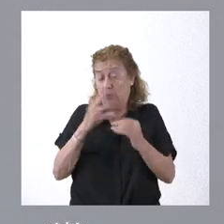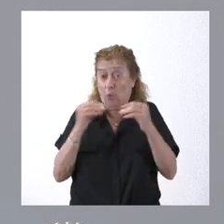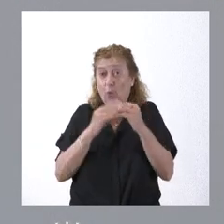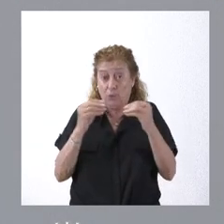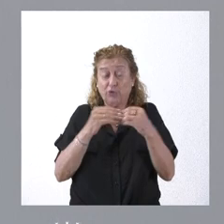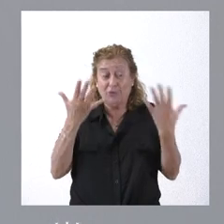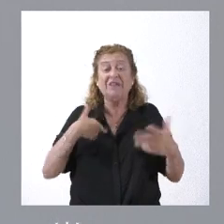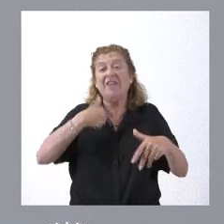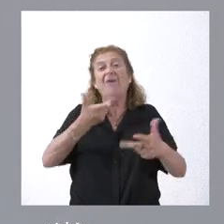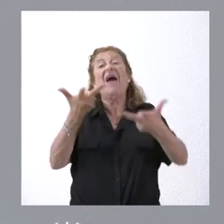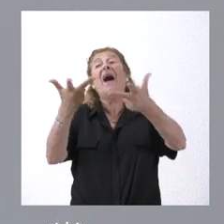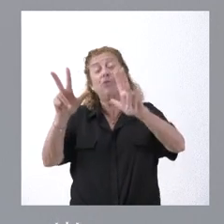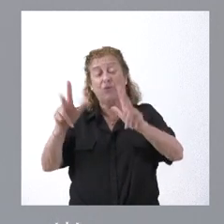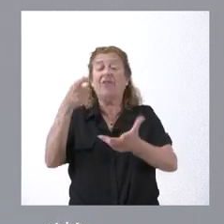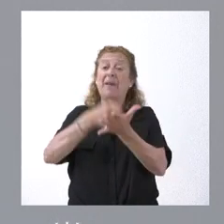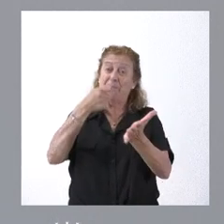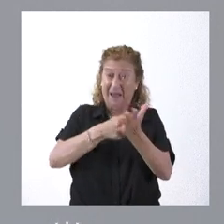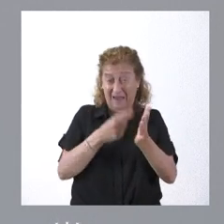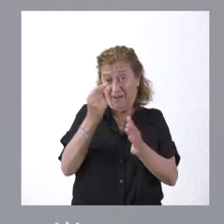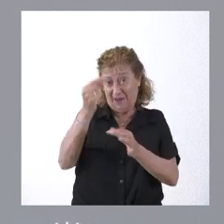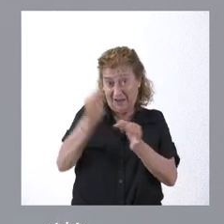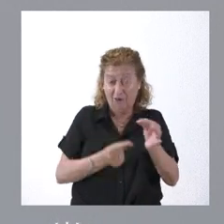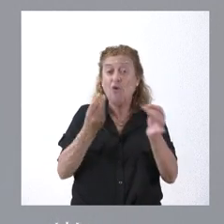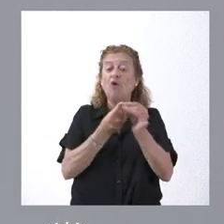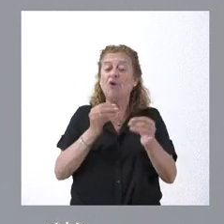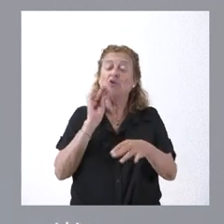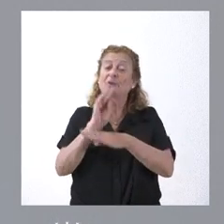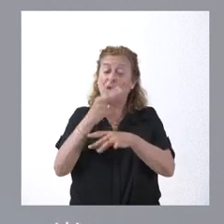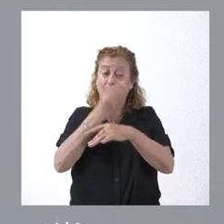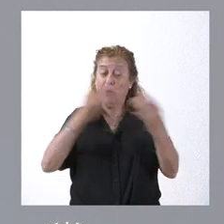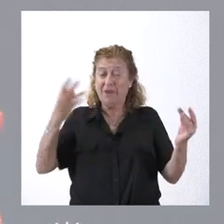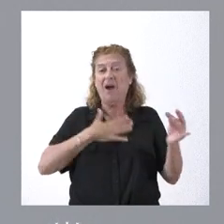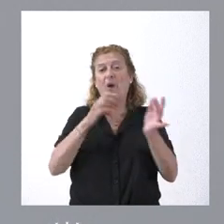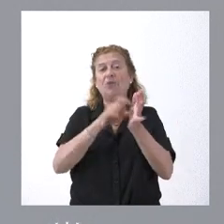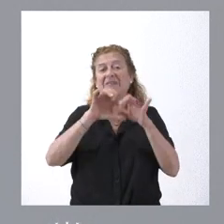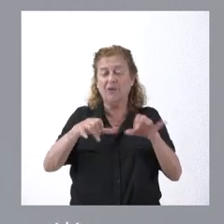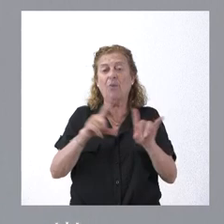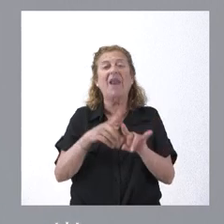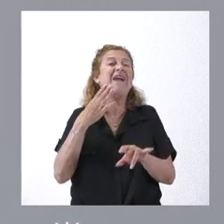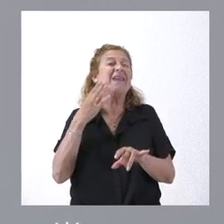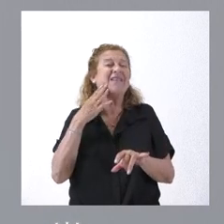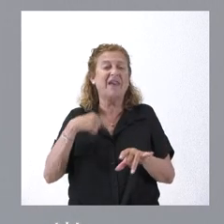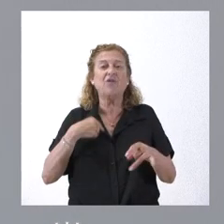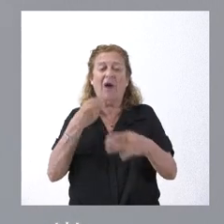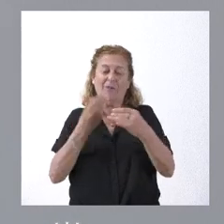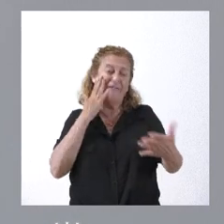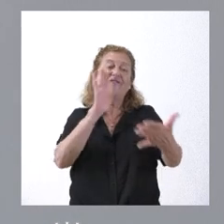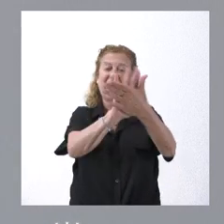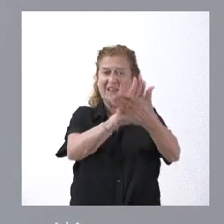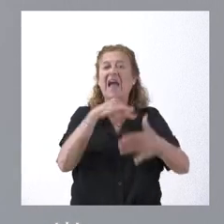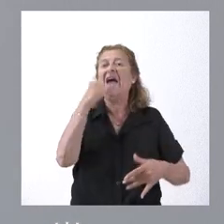tanto, autorizar el pago de esas cantidades con la subvención pública de la Junta de Castilla y León lo que hace es garantizar que hacemos frente a algo que